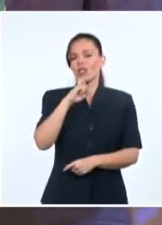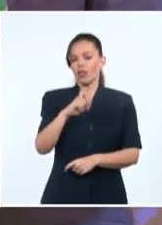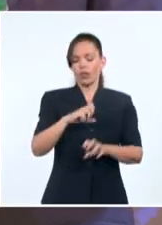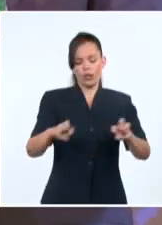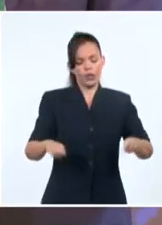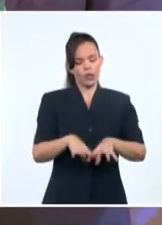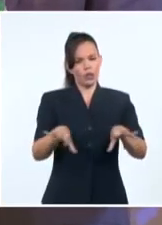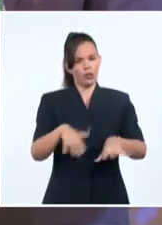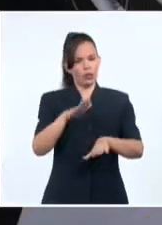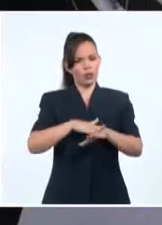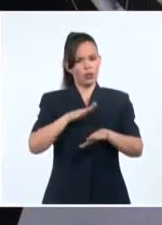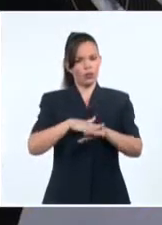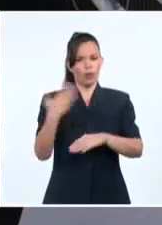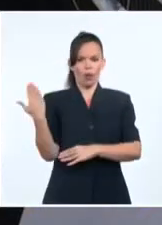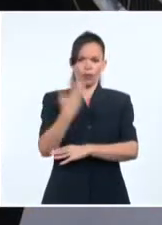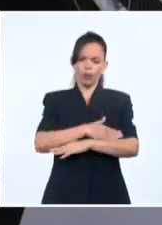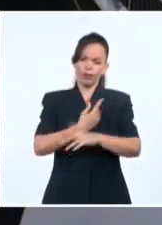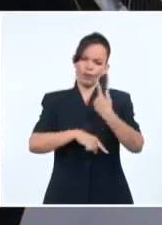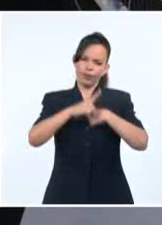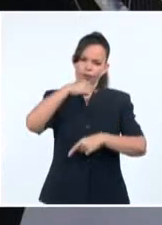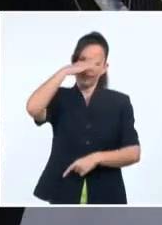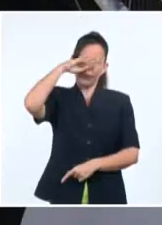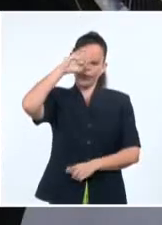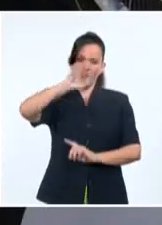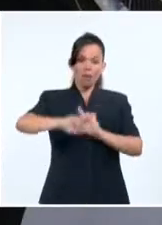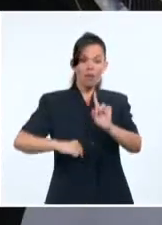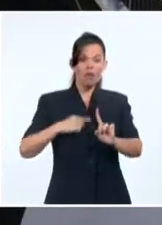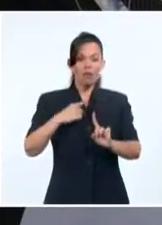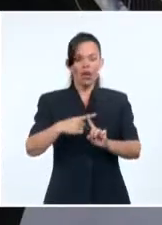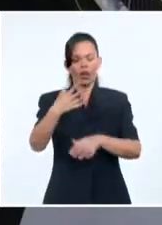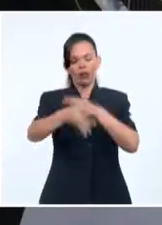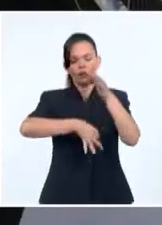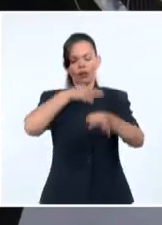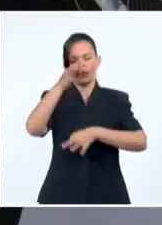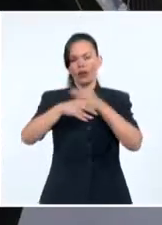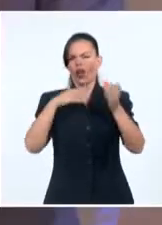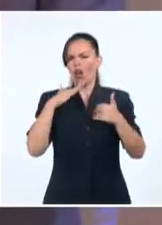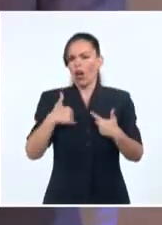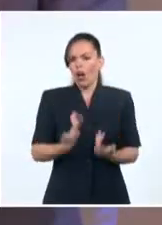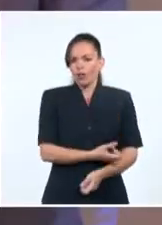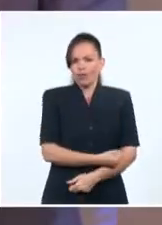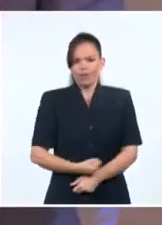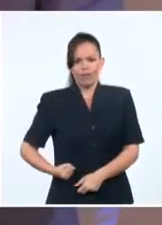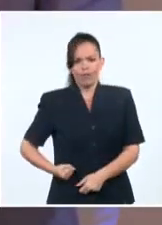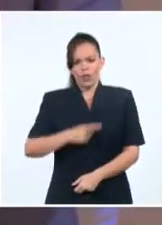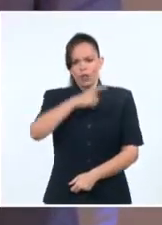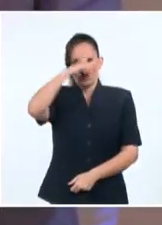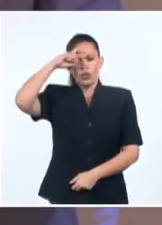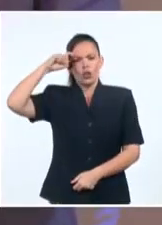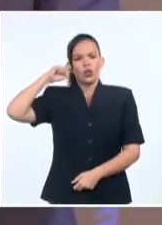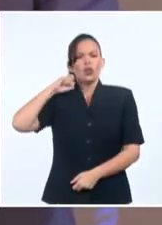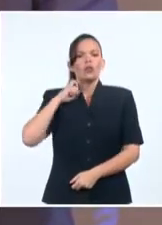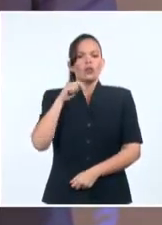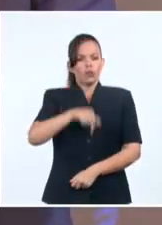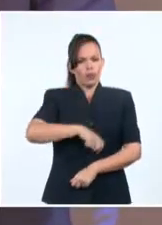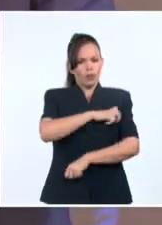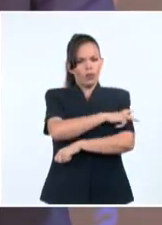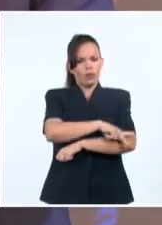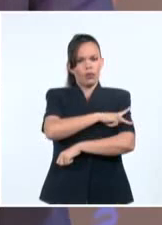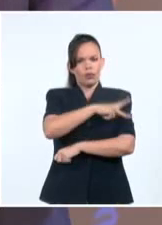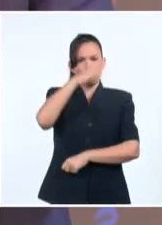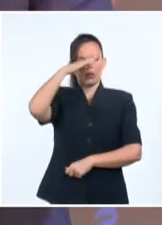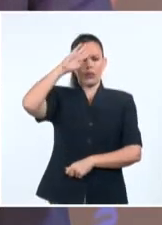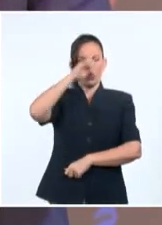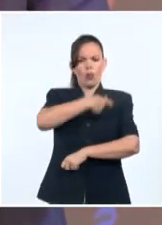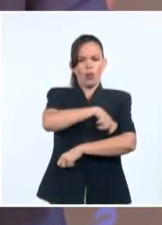recrudecimiento del bloqueo de Estados Unidos, y destacó la resistencia del pueblo cubano. El bloqueo constituye